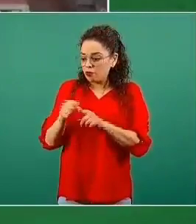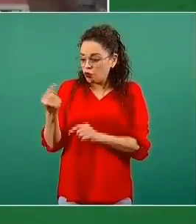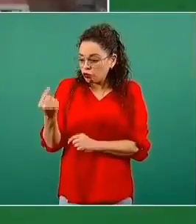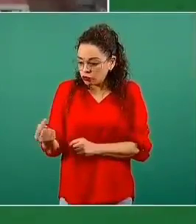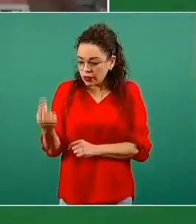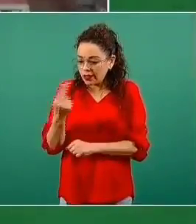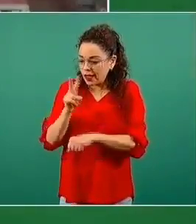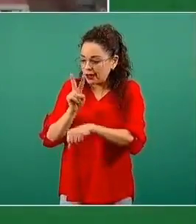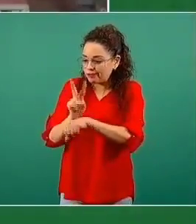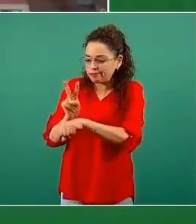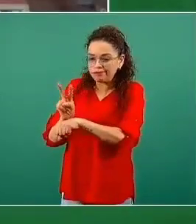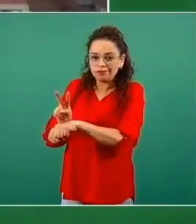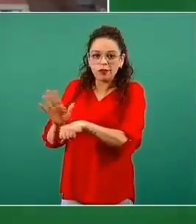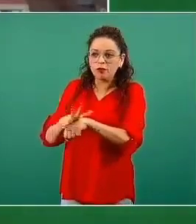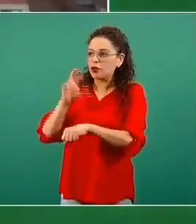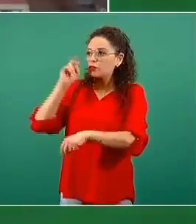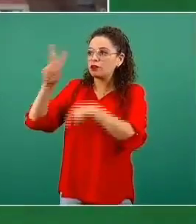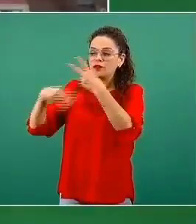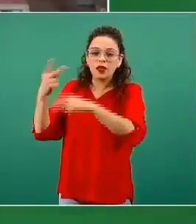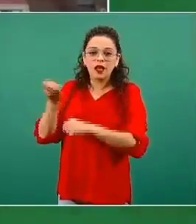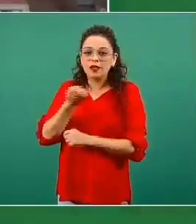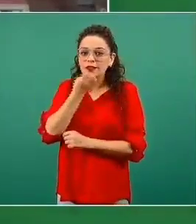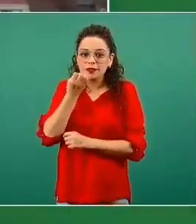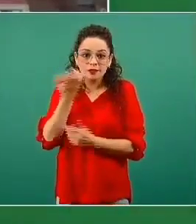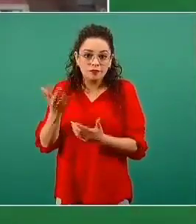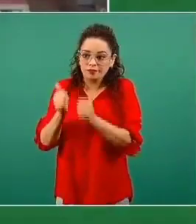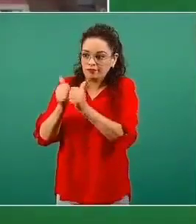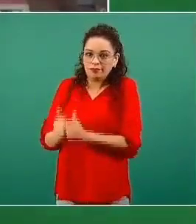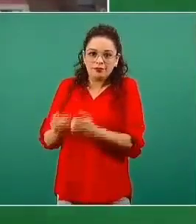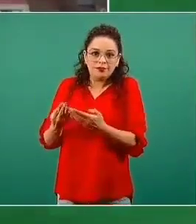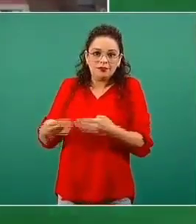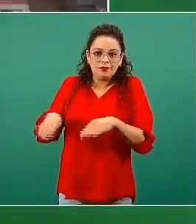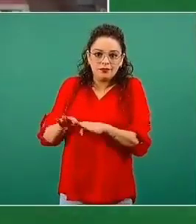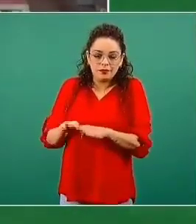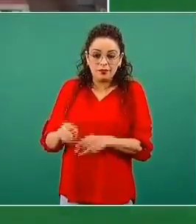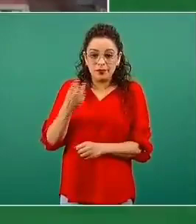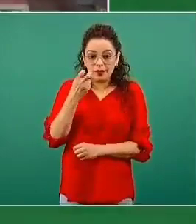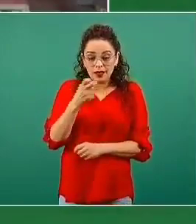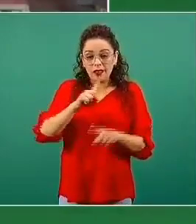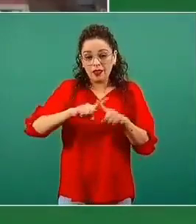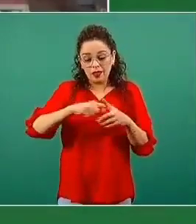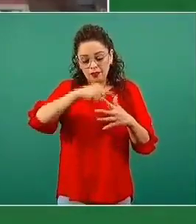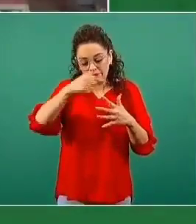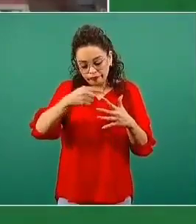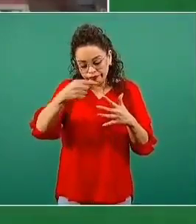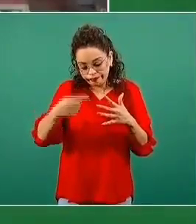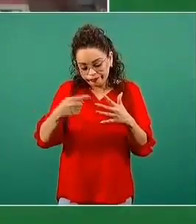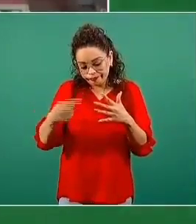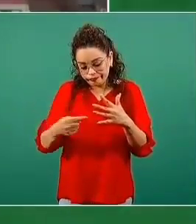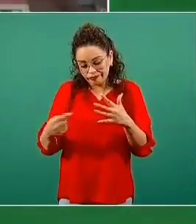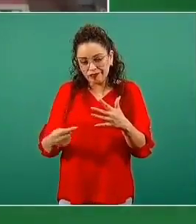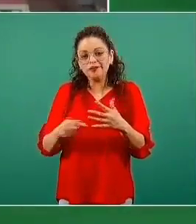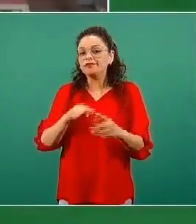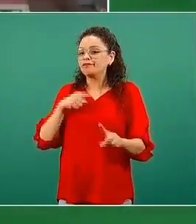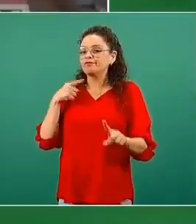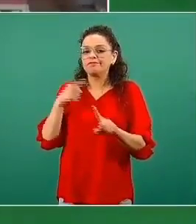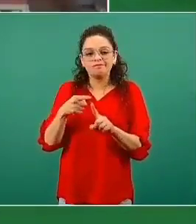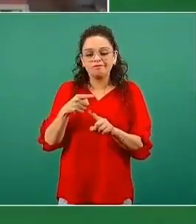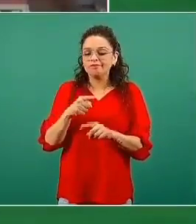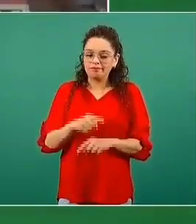que no están asistiendo a la escuela, pues hay una serie de efectos acumulados sobre las desigualdades de